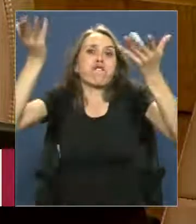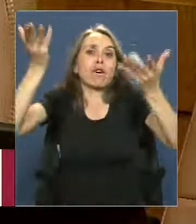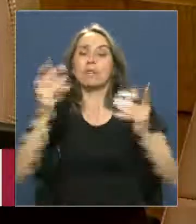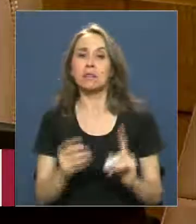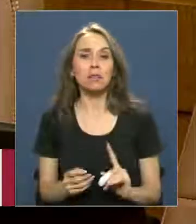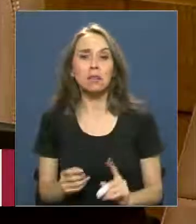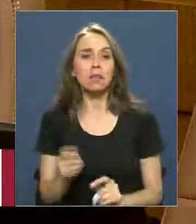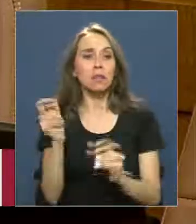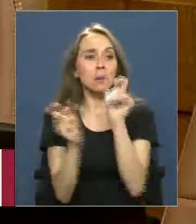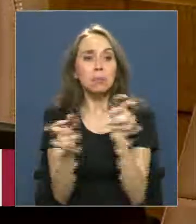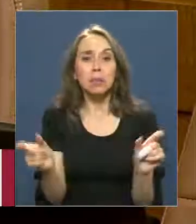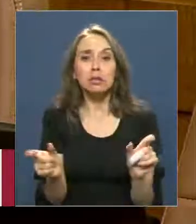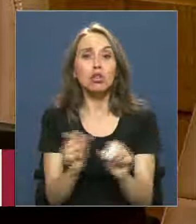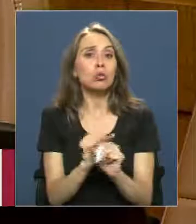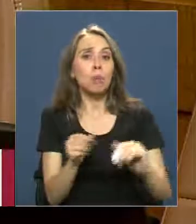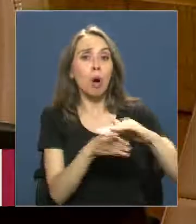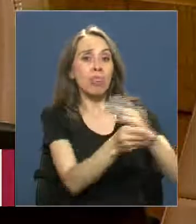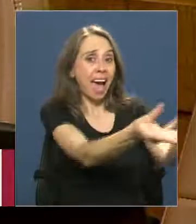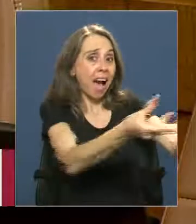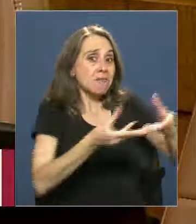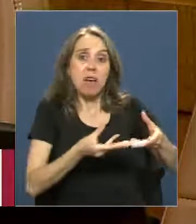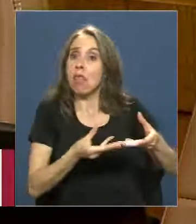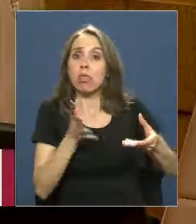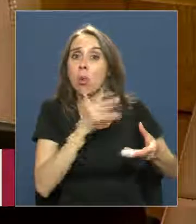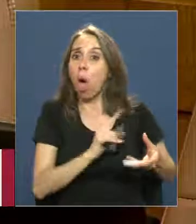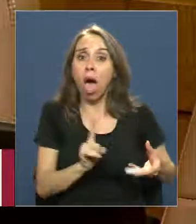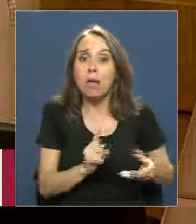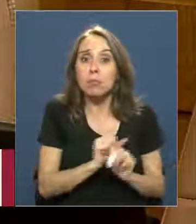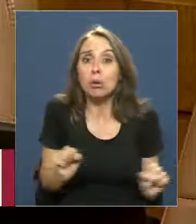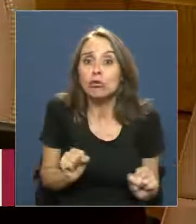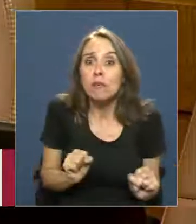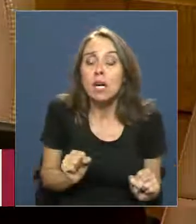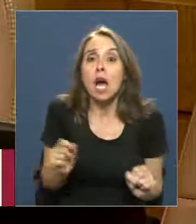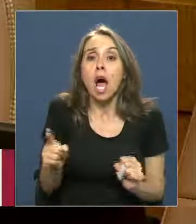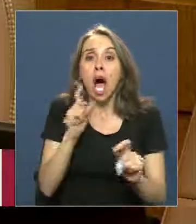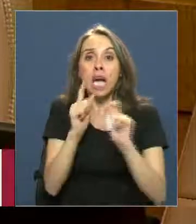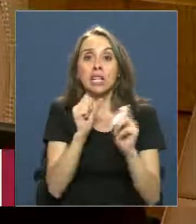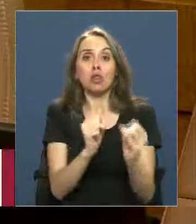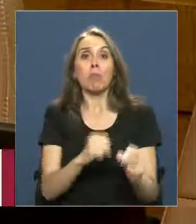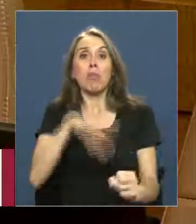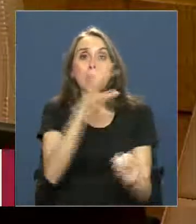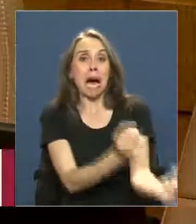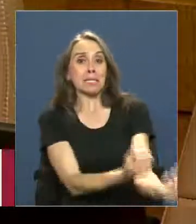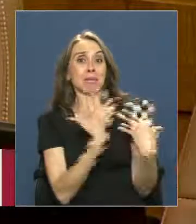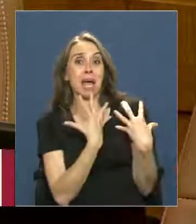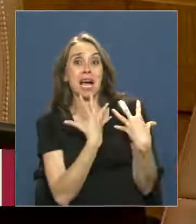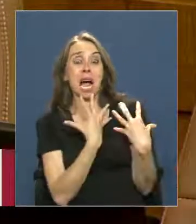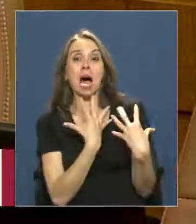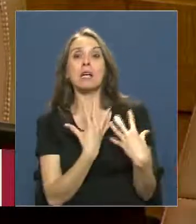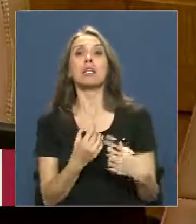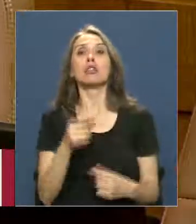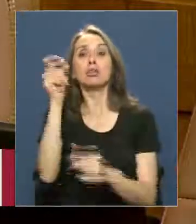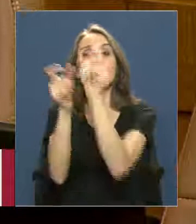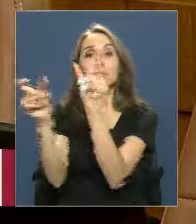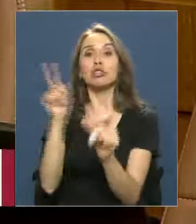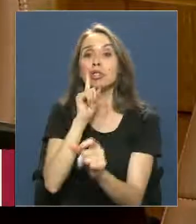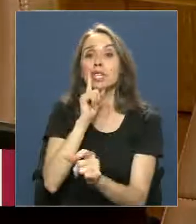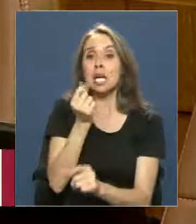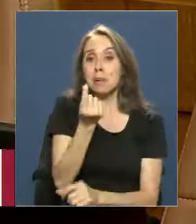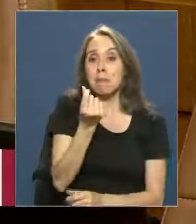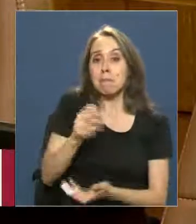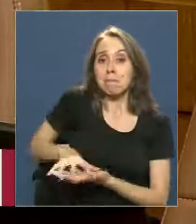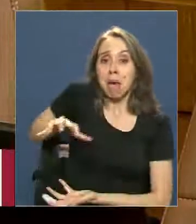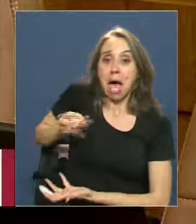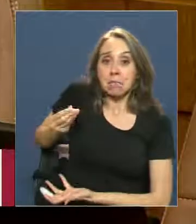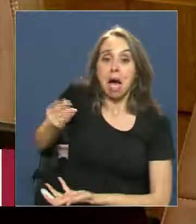no exceden, son las personas con más riesgo, y por tanto la especulación solo beneficia a quienes tienen más recursos. Creo que